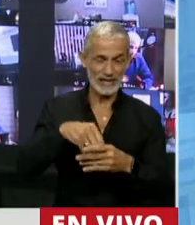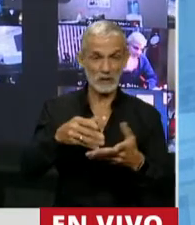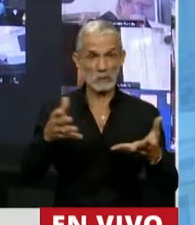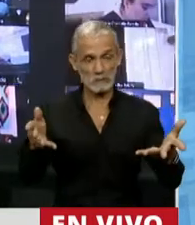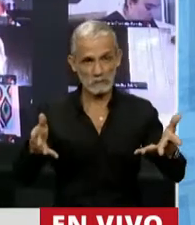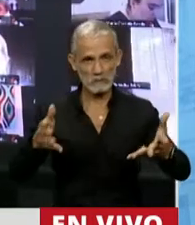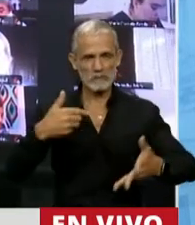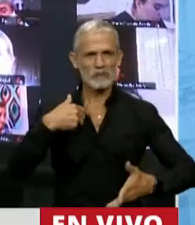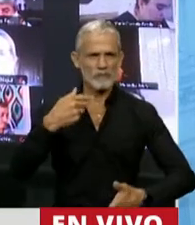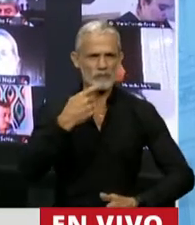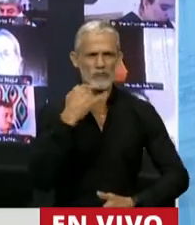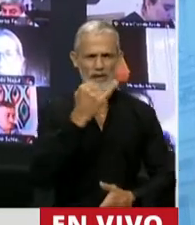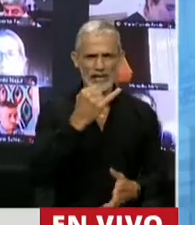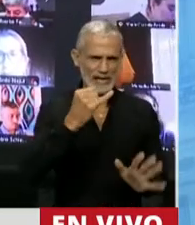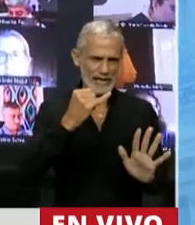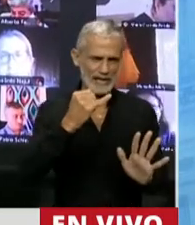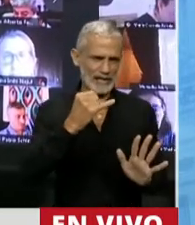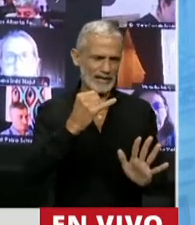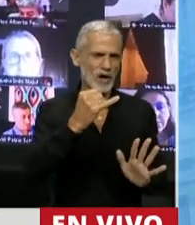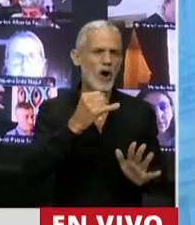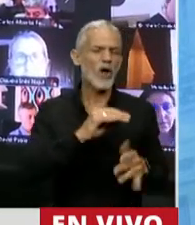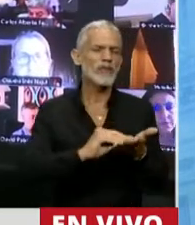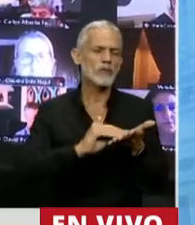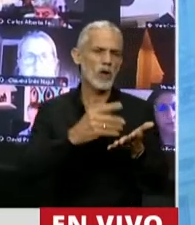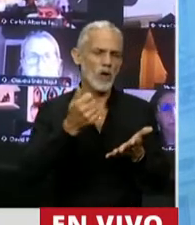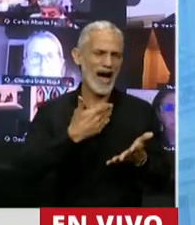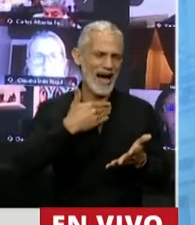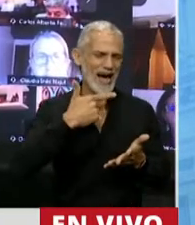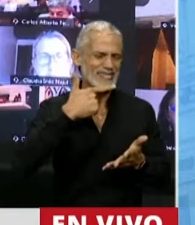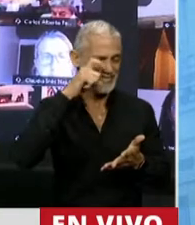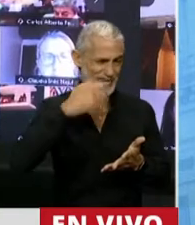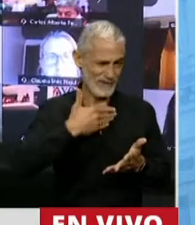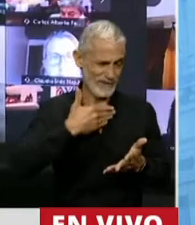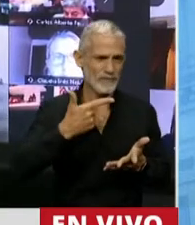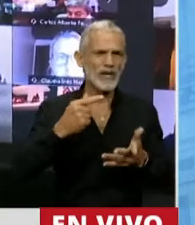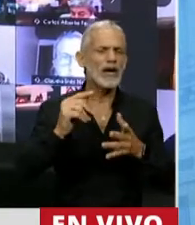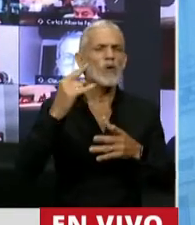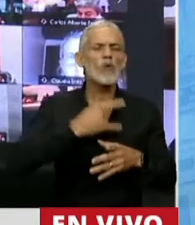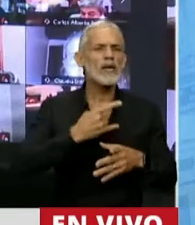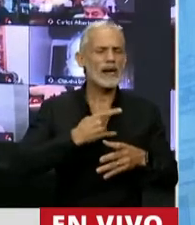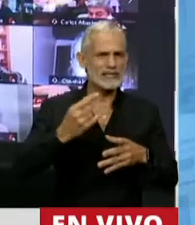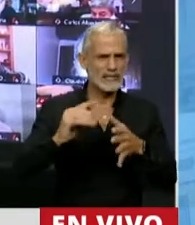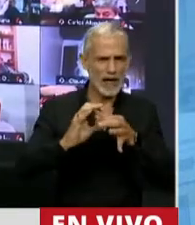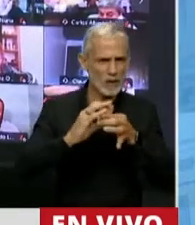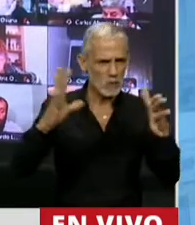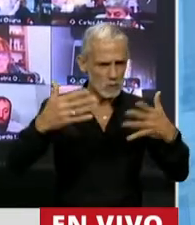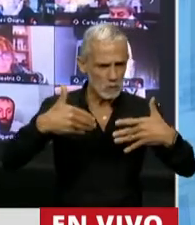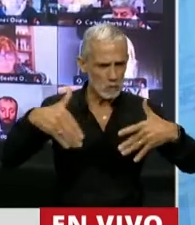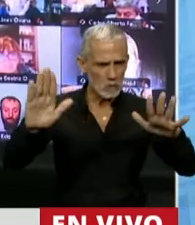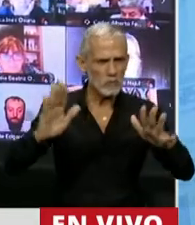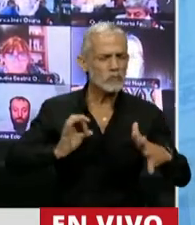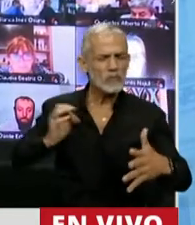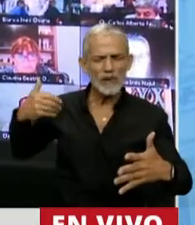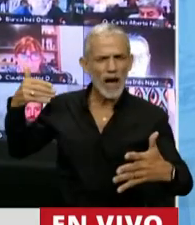Yo le quiero recordar al diputado Aceff, en primer lugar, que la autonomía universitaria está consagrada no solamente por décadas